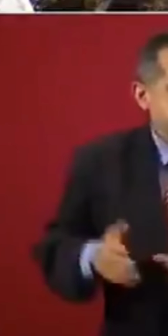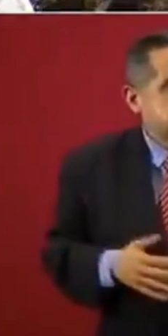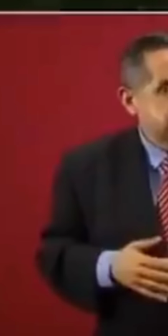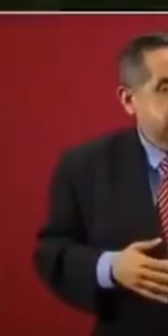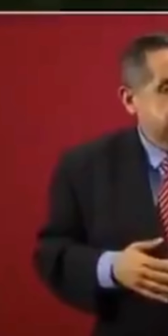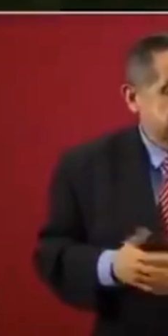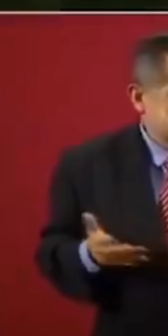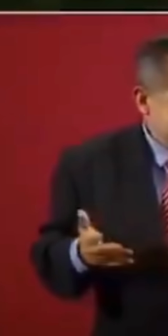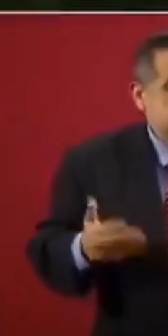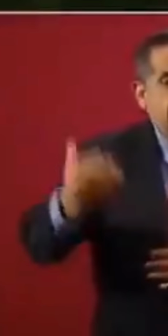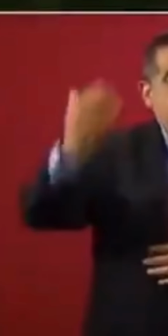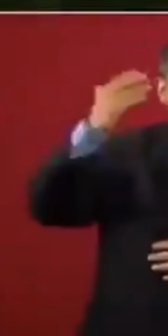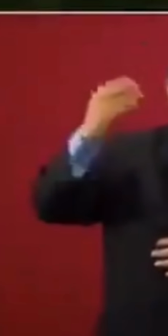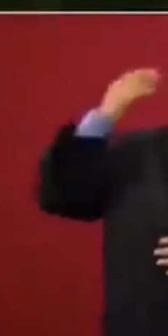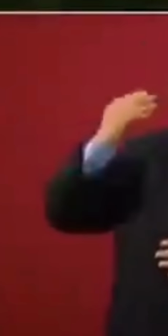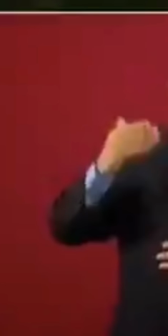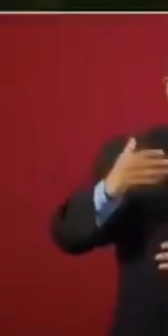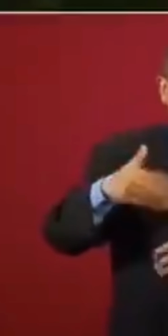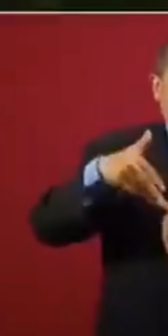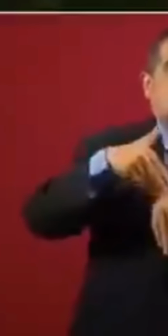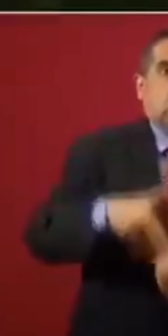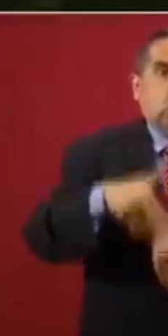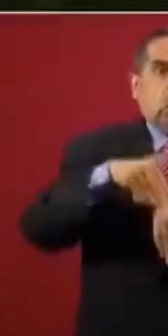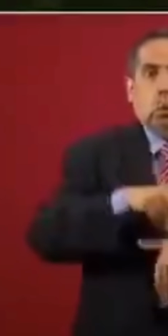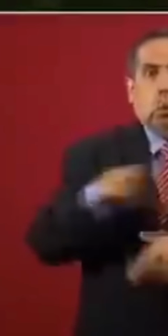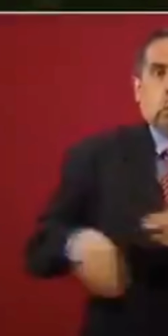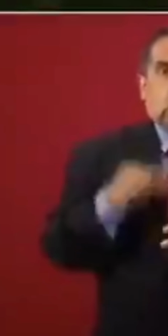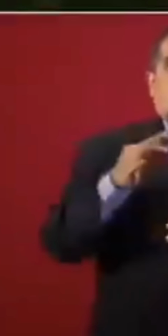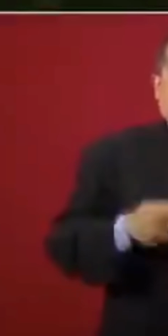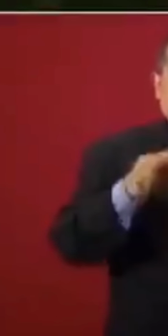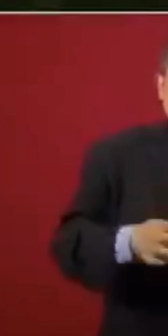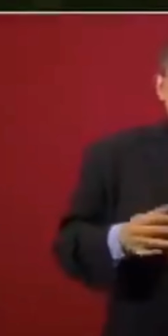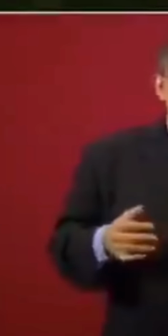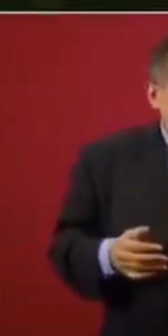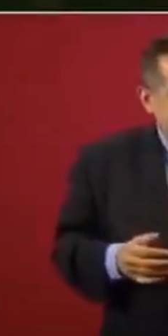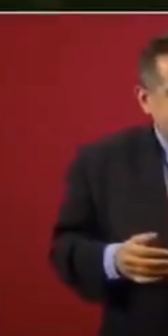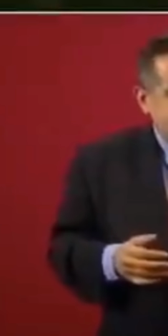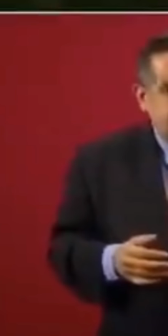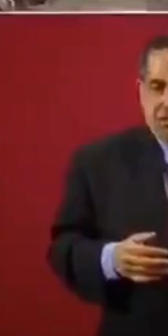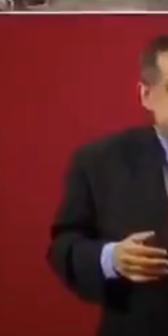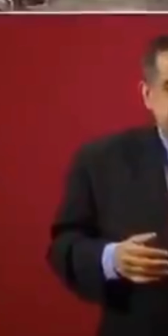tiempos eso no pasaba, porque ellos tienen